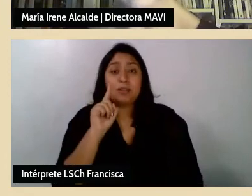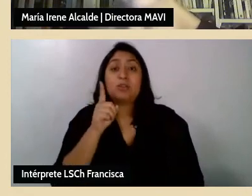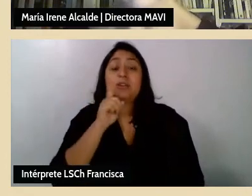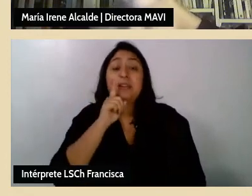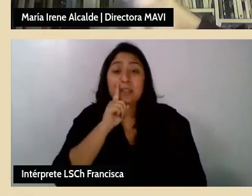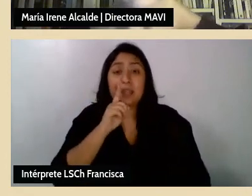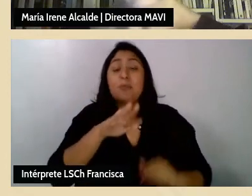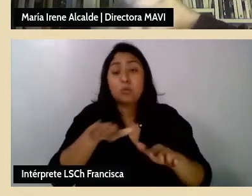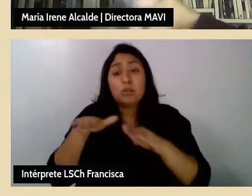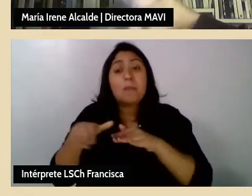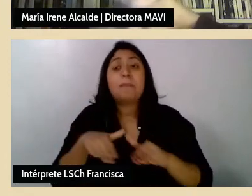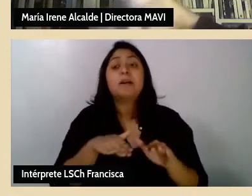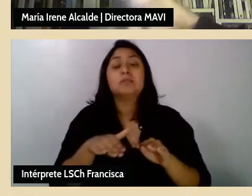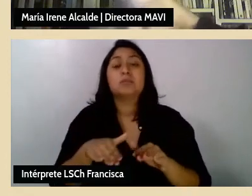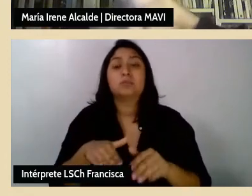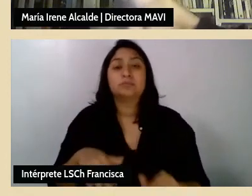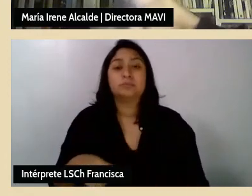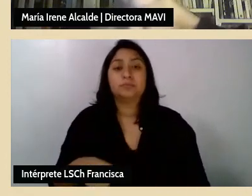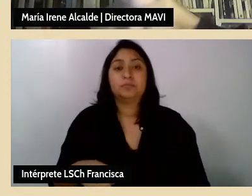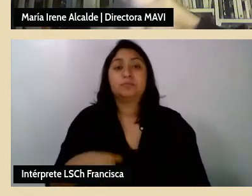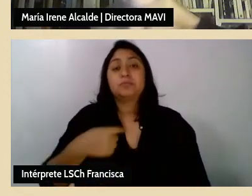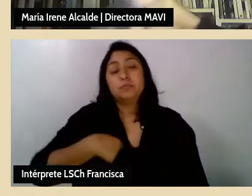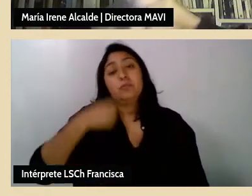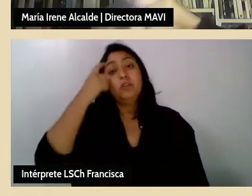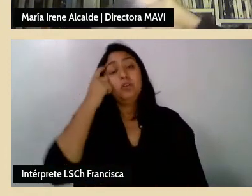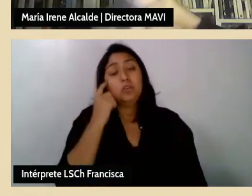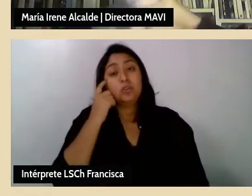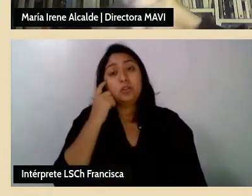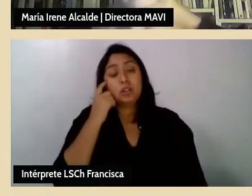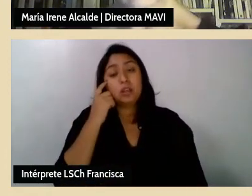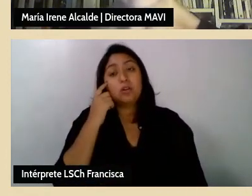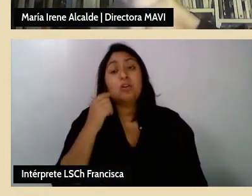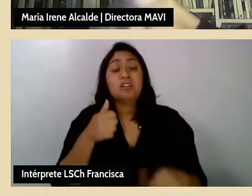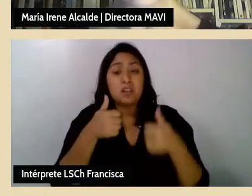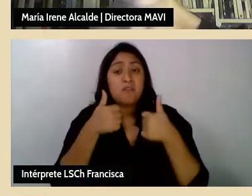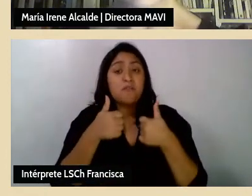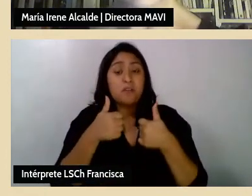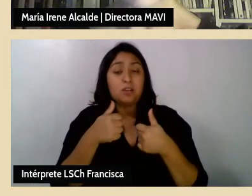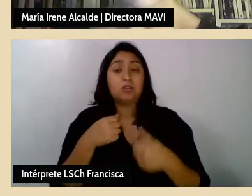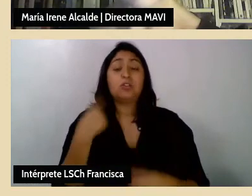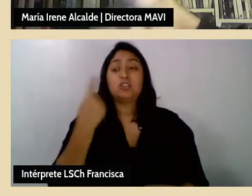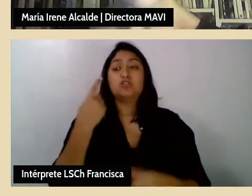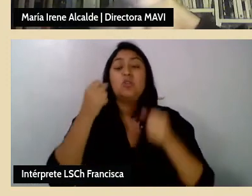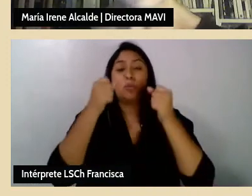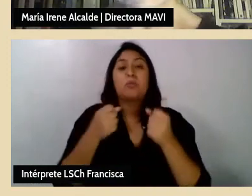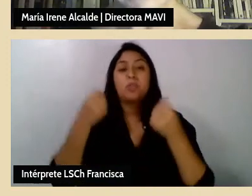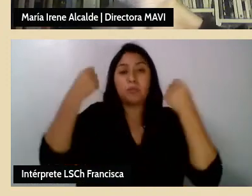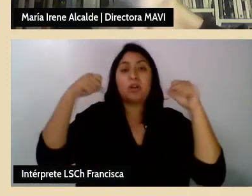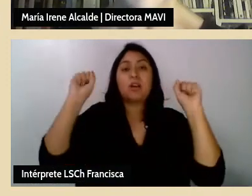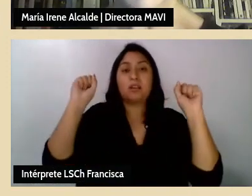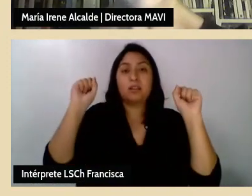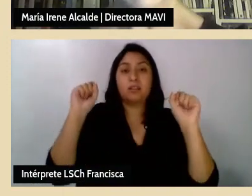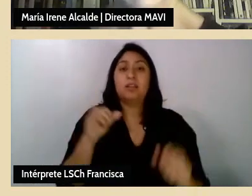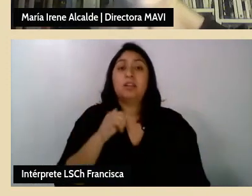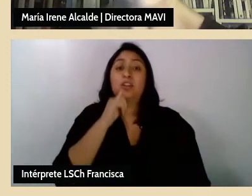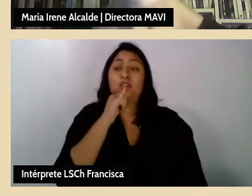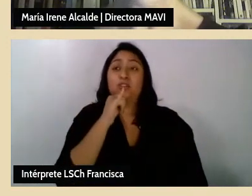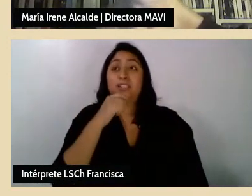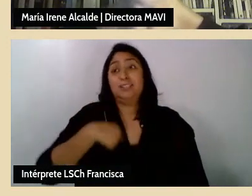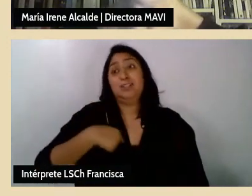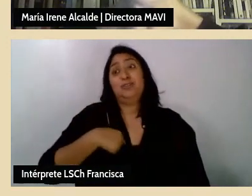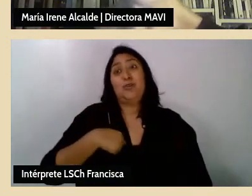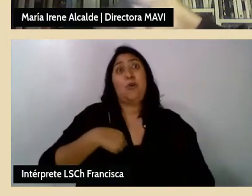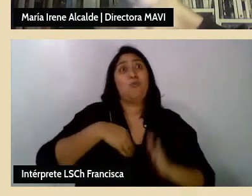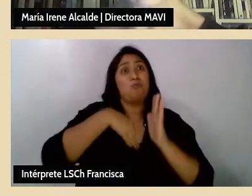espacio. Yo siento que es una muy buena proyección y que solo podemos ganar. No sé si estaré siendo demasiado optimista,